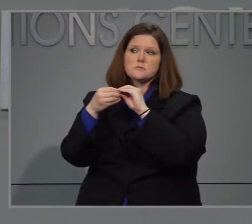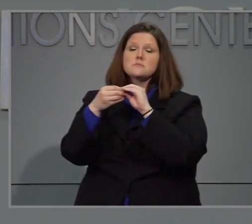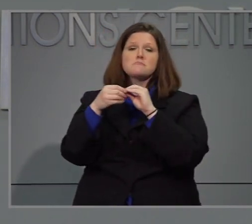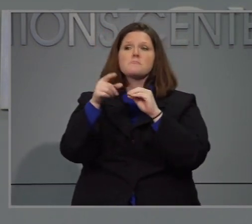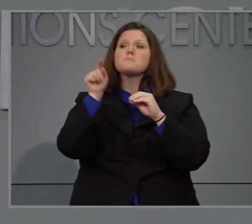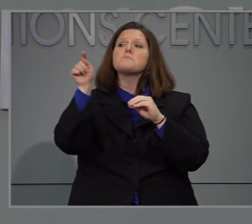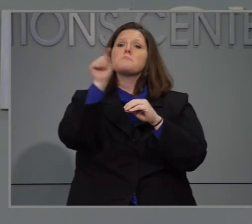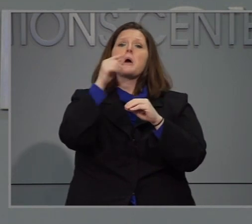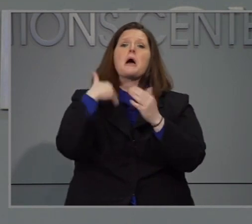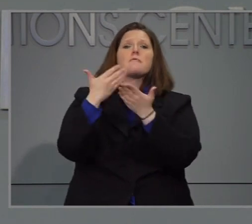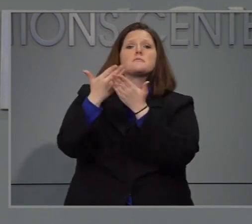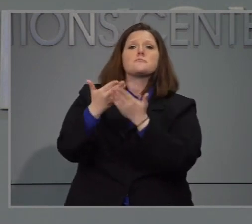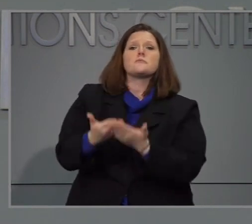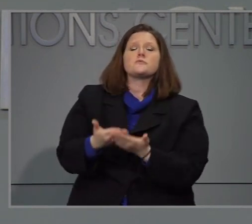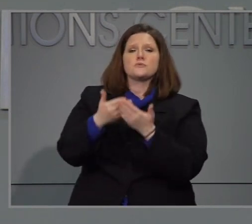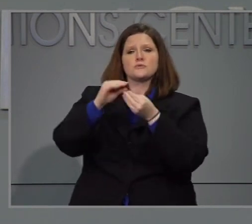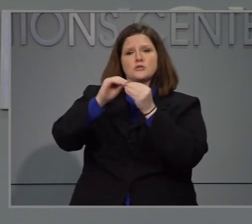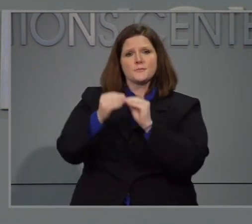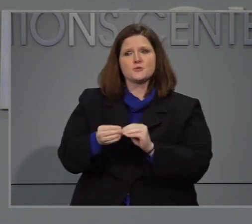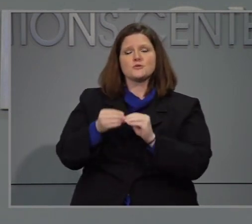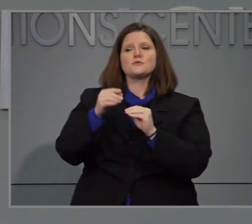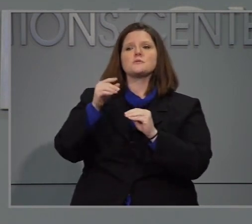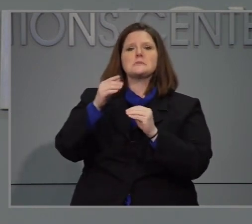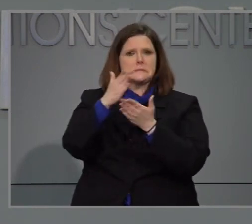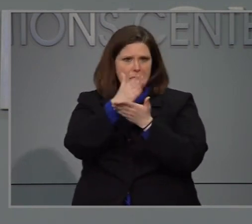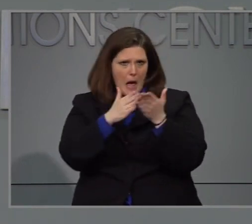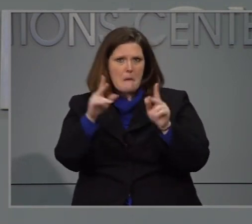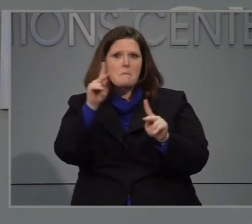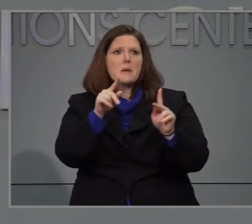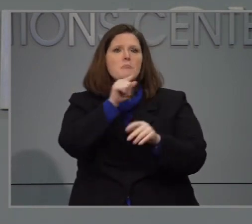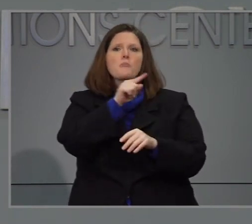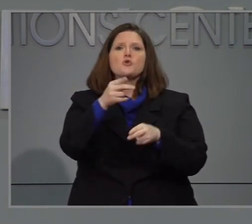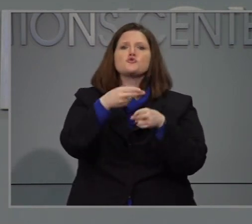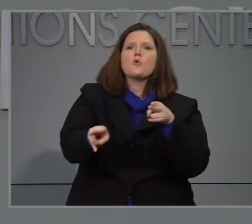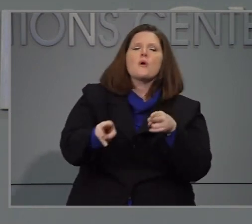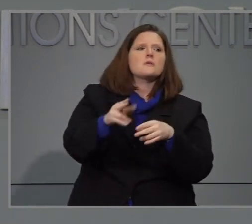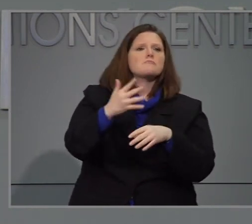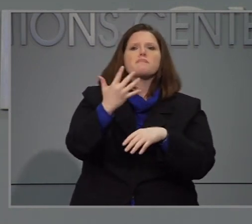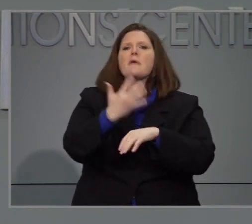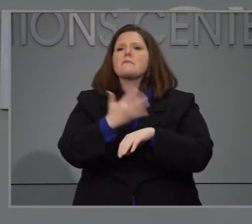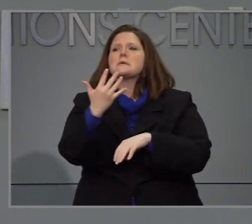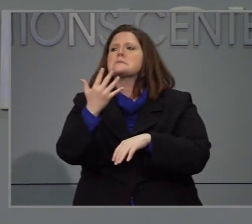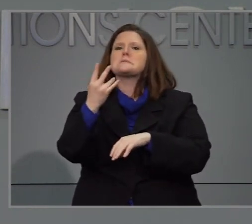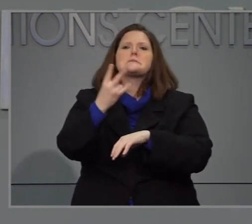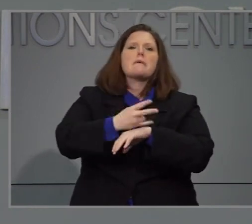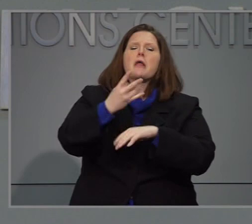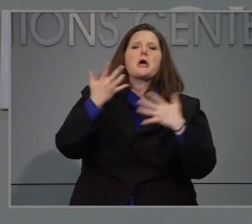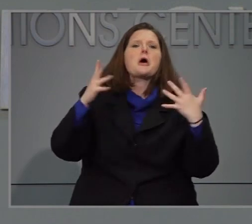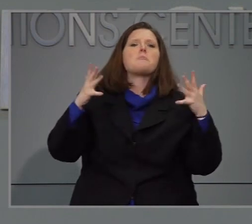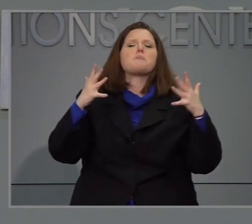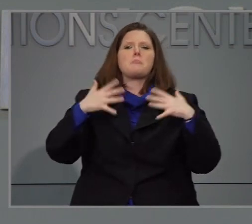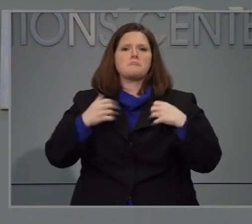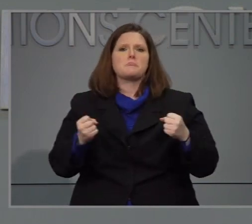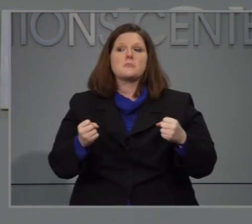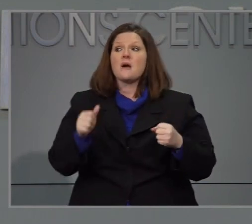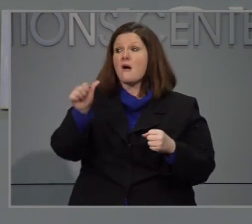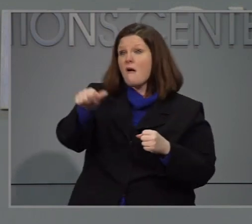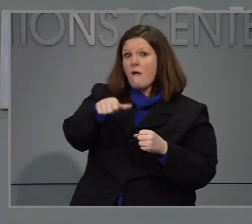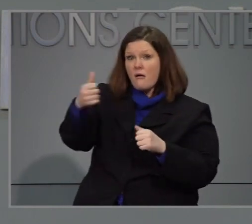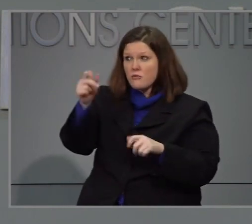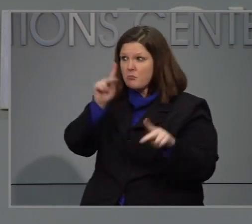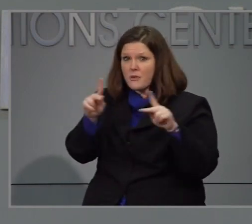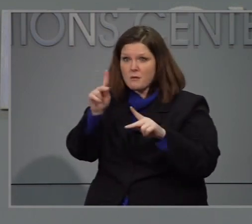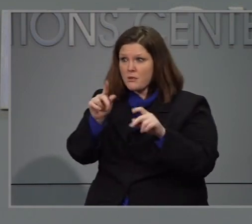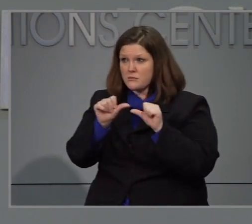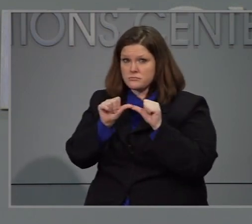muestran que algunas personas están enfermas tal vez nada más 5 o 7 días, mientras que otros se enferman hasta 40 días.